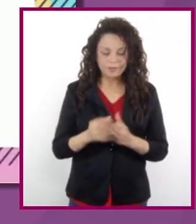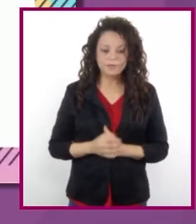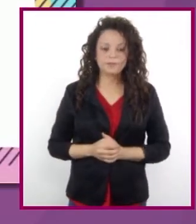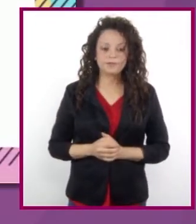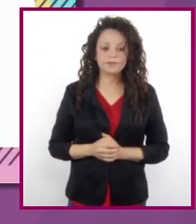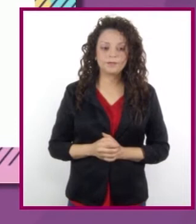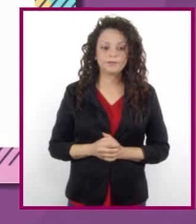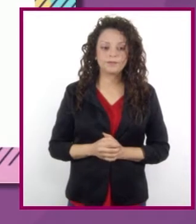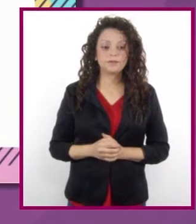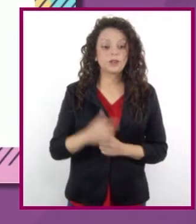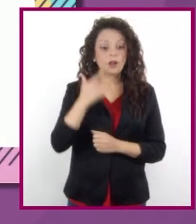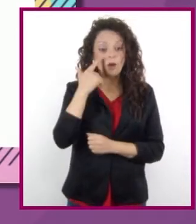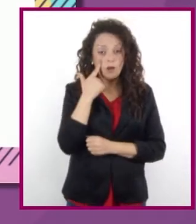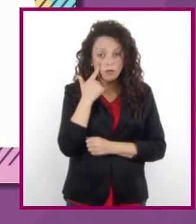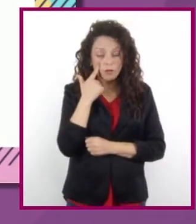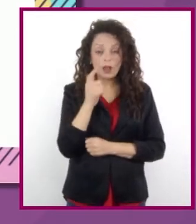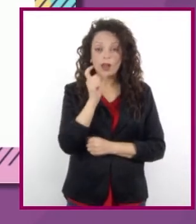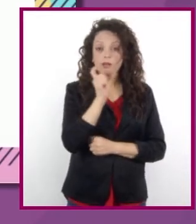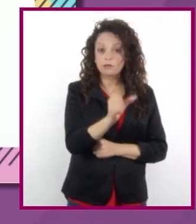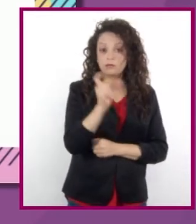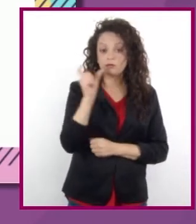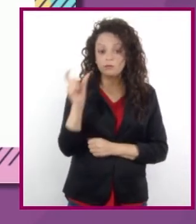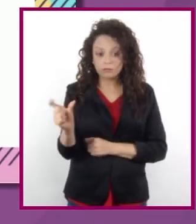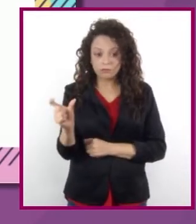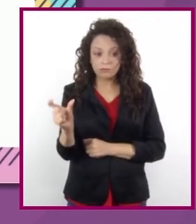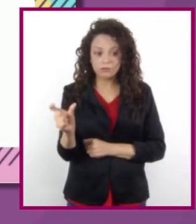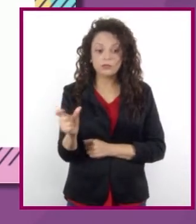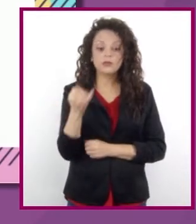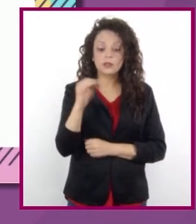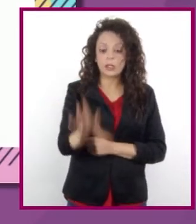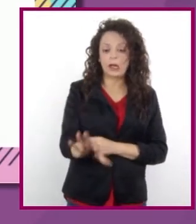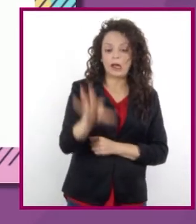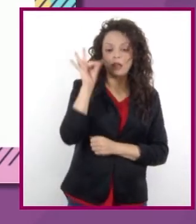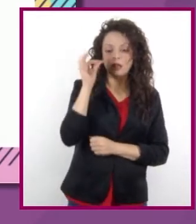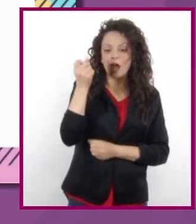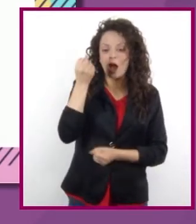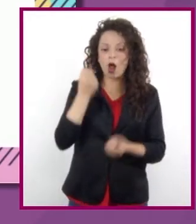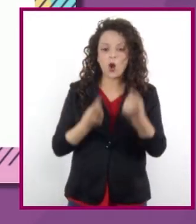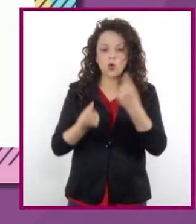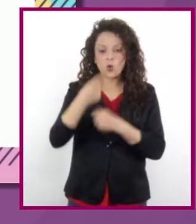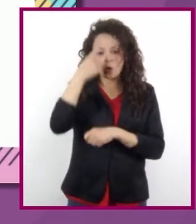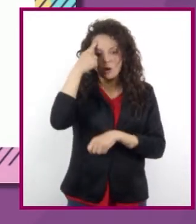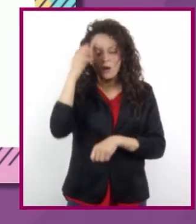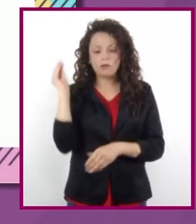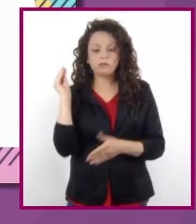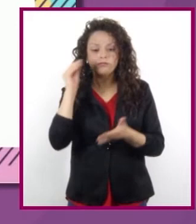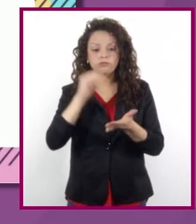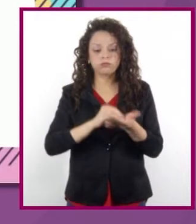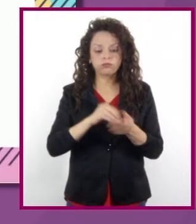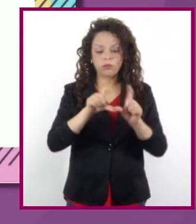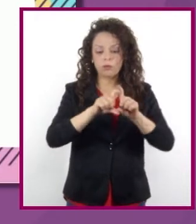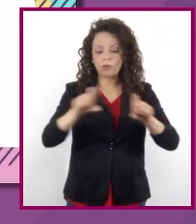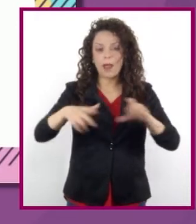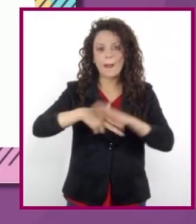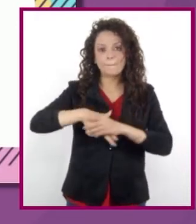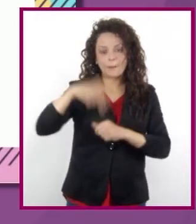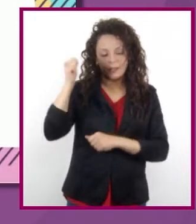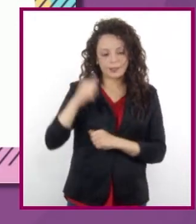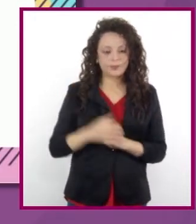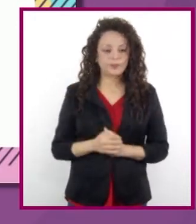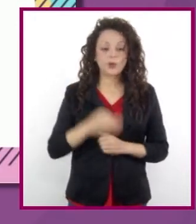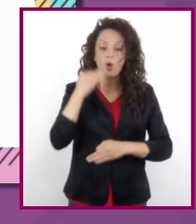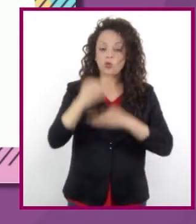reto. Observen los cuantificadores indefinidos y elijan algunos para agregarlos a los espacios vacíos.